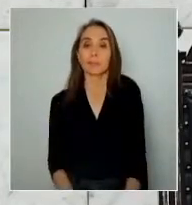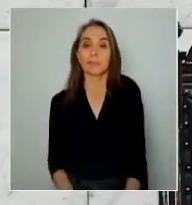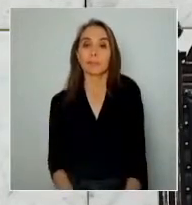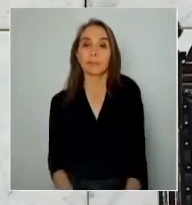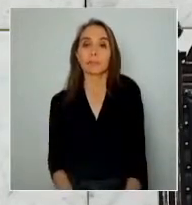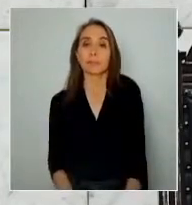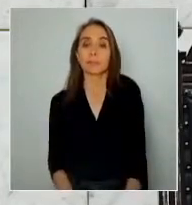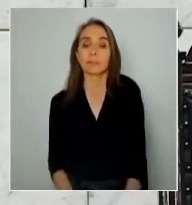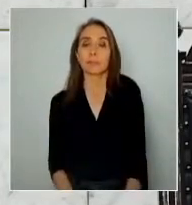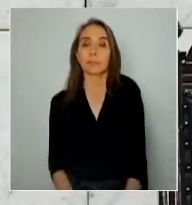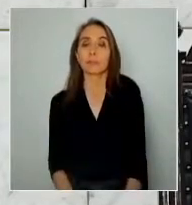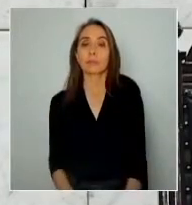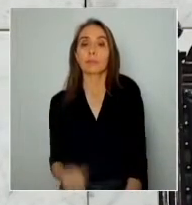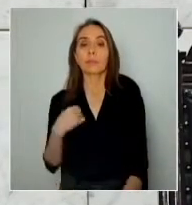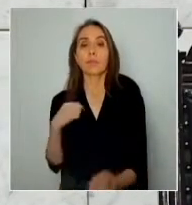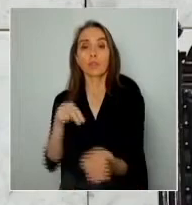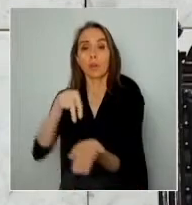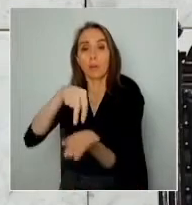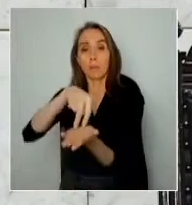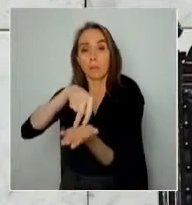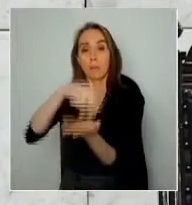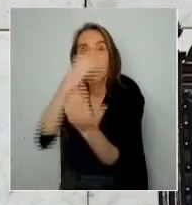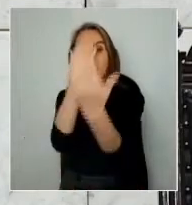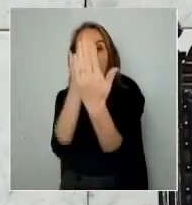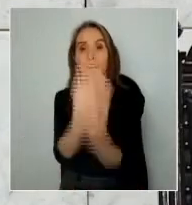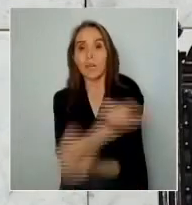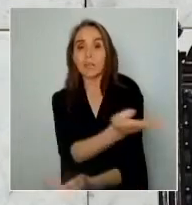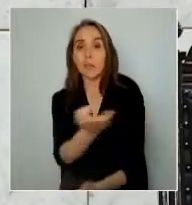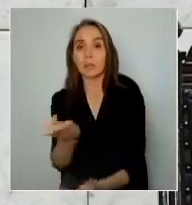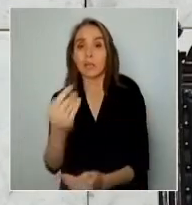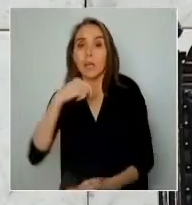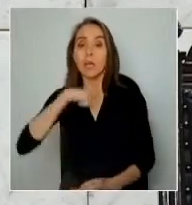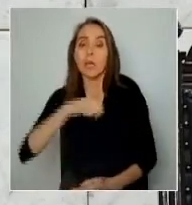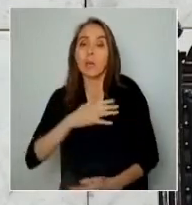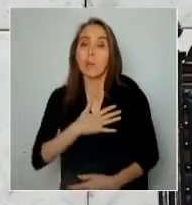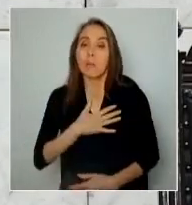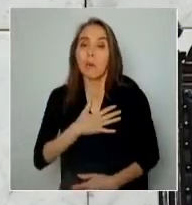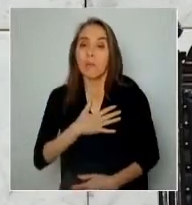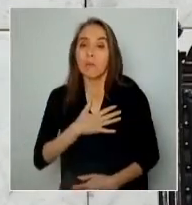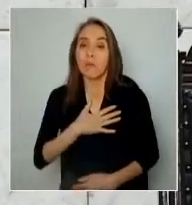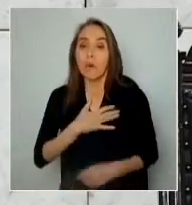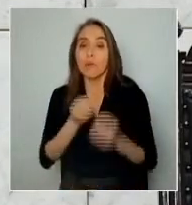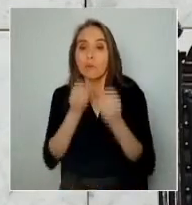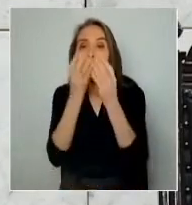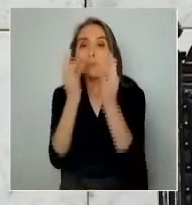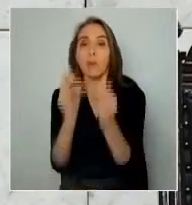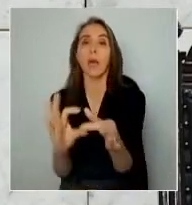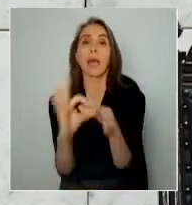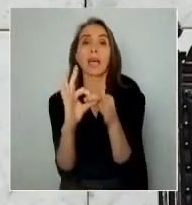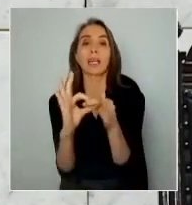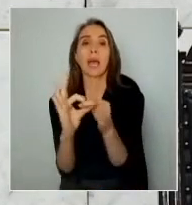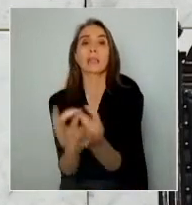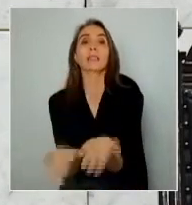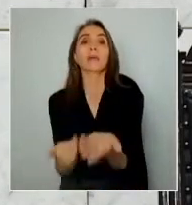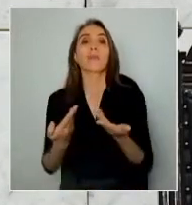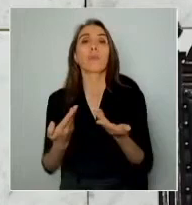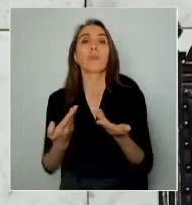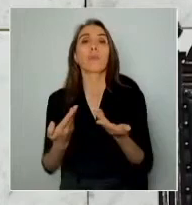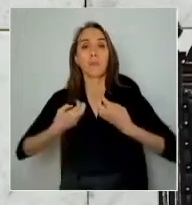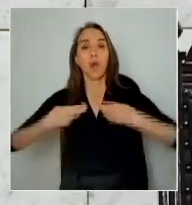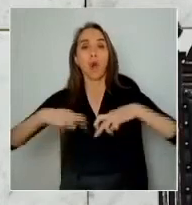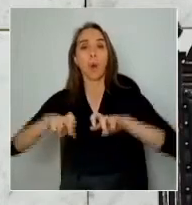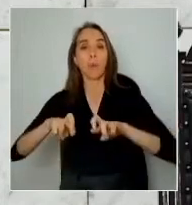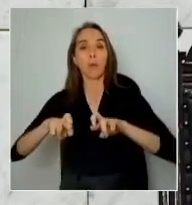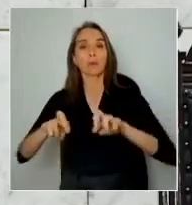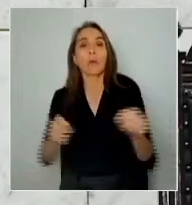me paro frente a ustedes con el más profundo y sincero agradecimiento por la oportunidad que me han otorgado de conducir